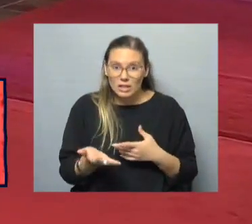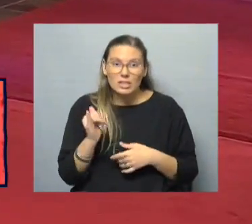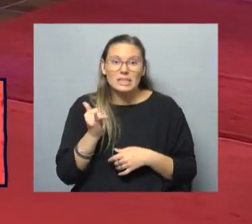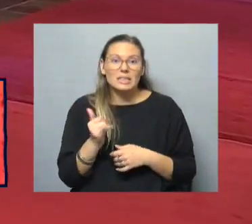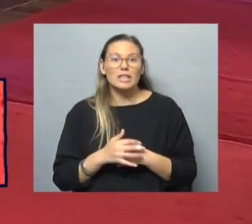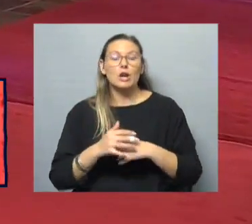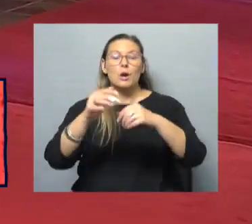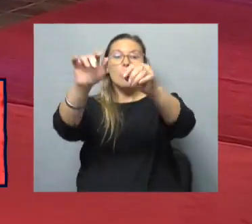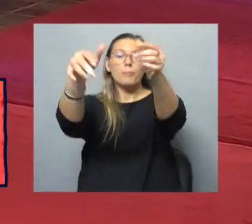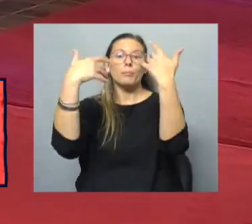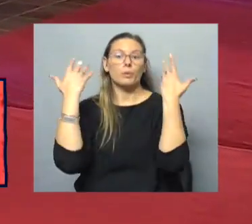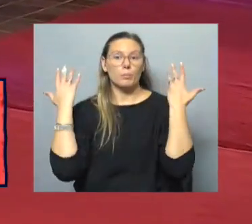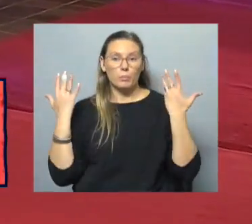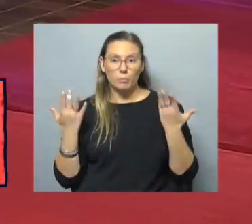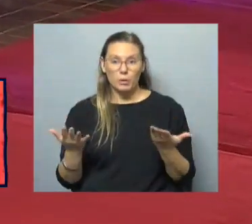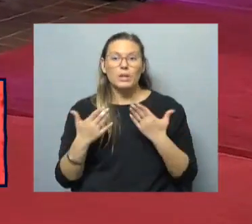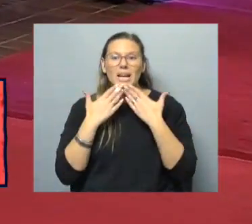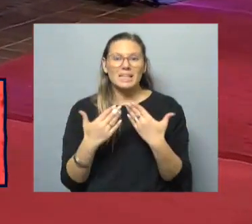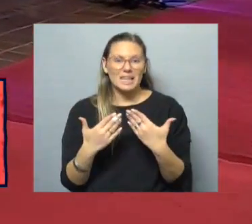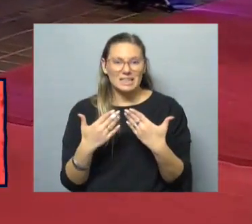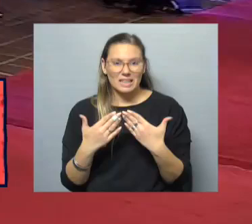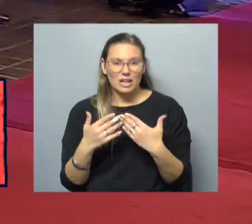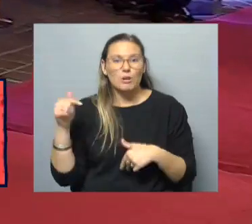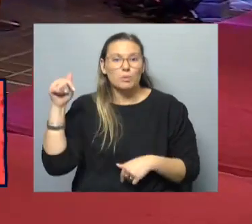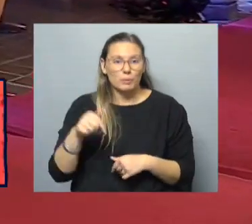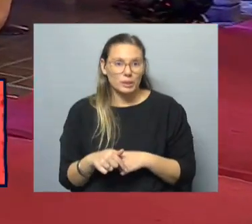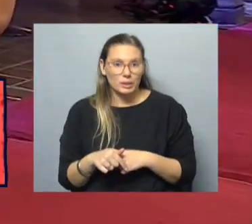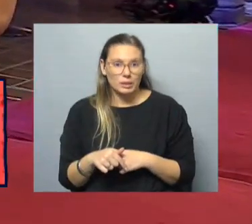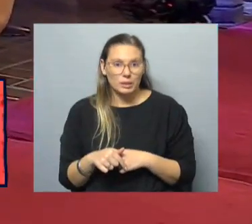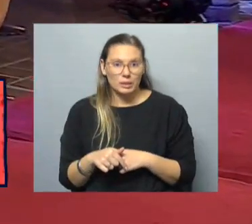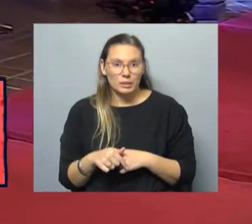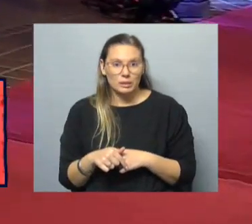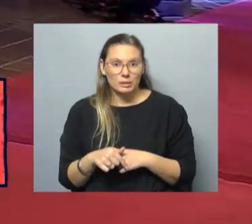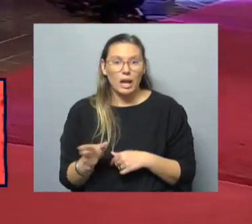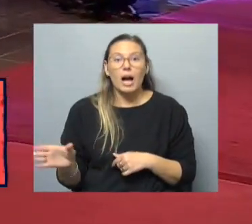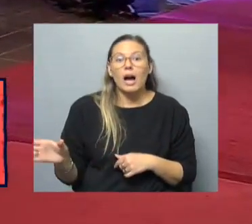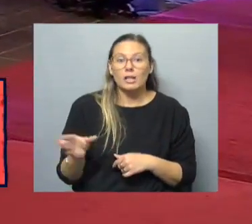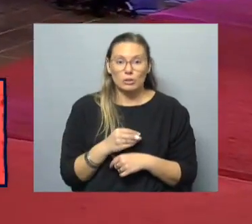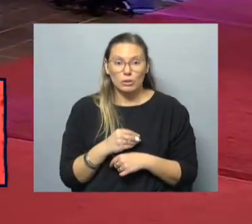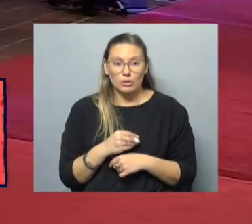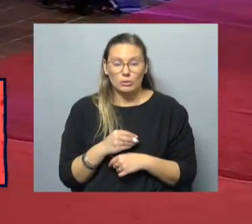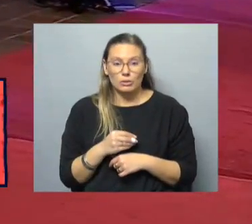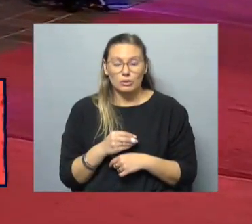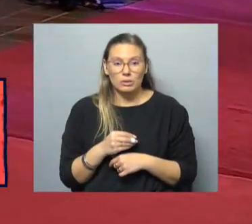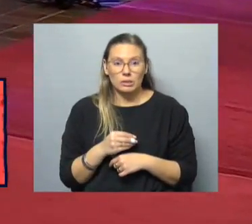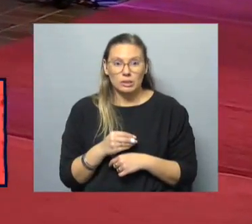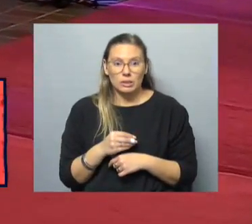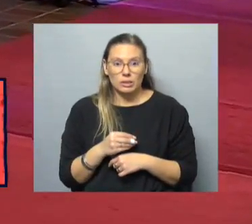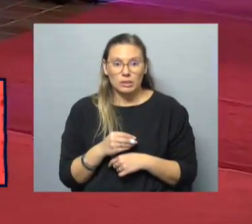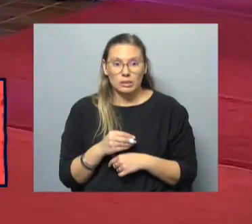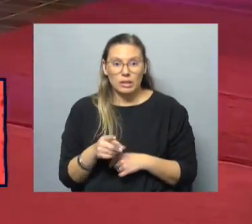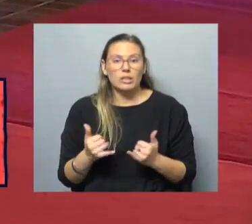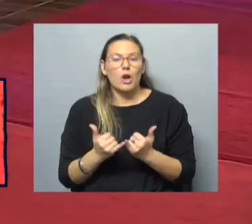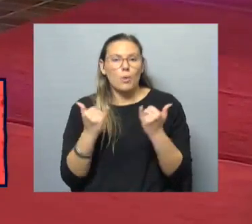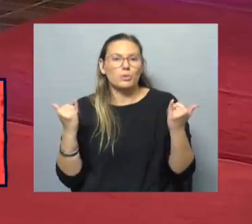unas palabritas. Bueno, muchas gracias por estar acá, a todos. Y bueno, este es un